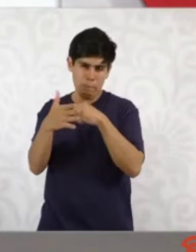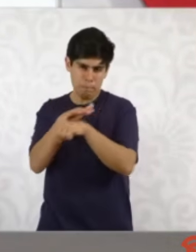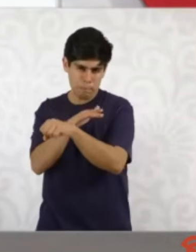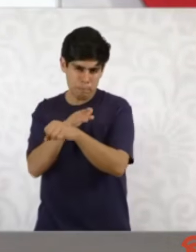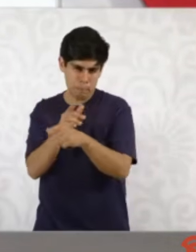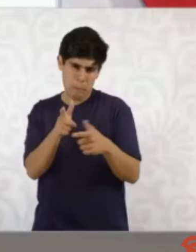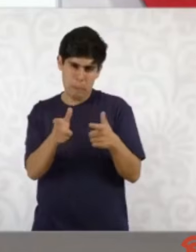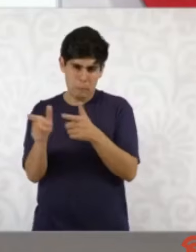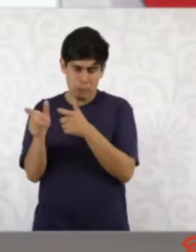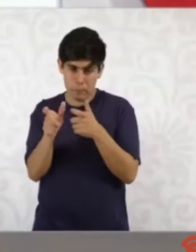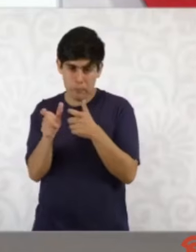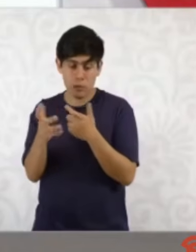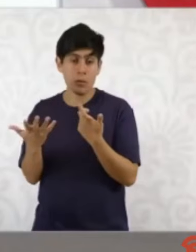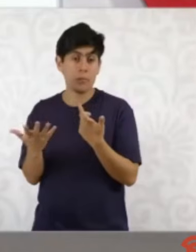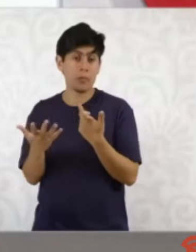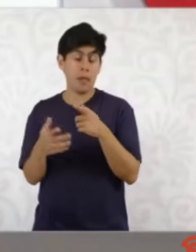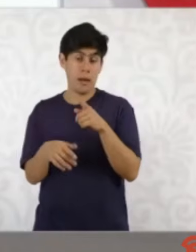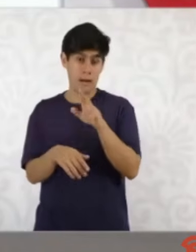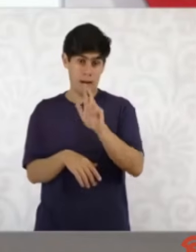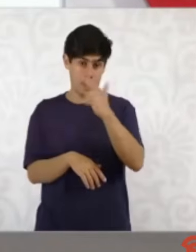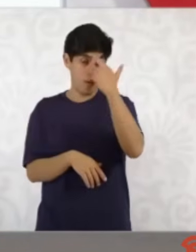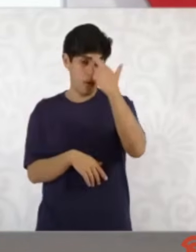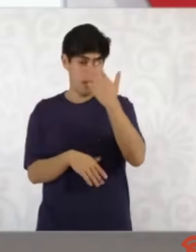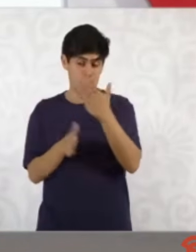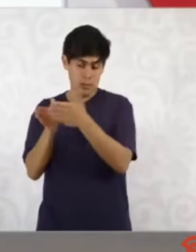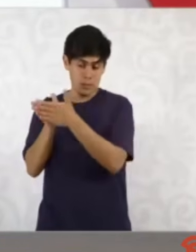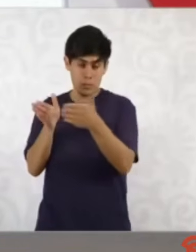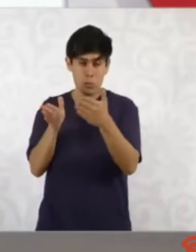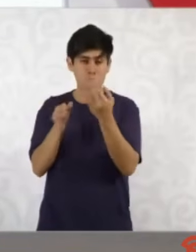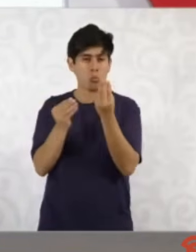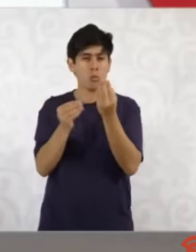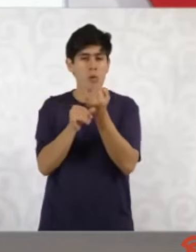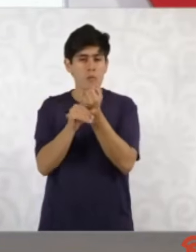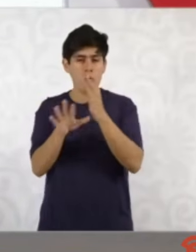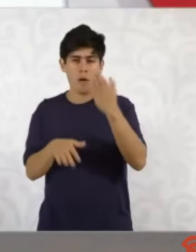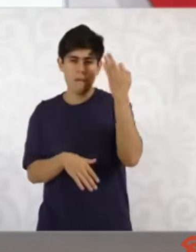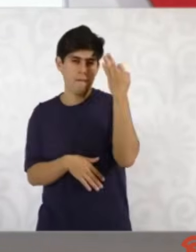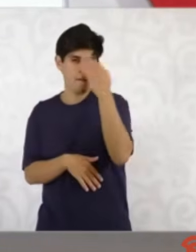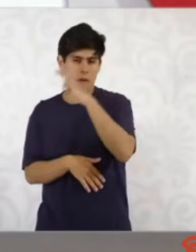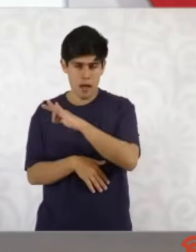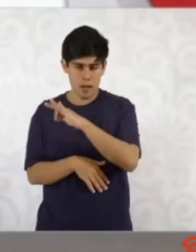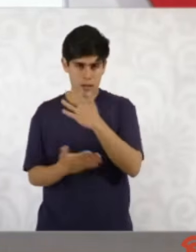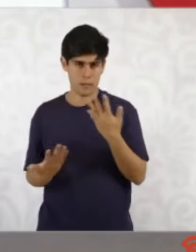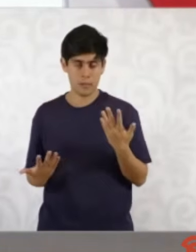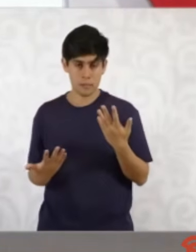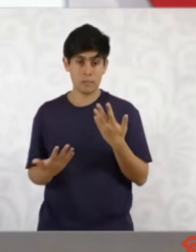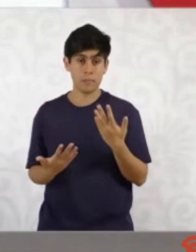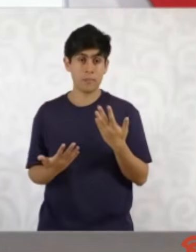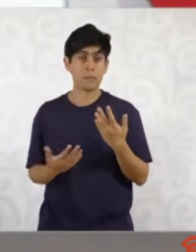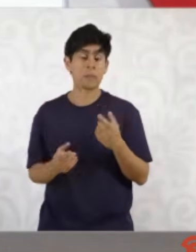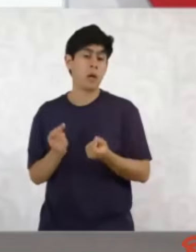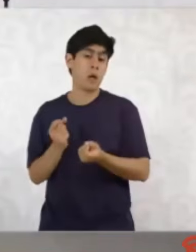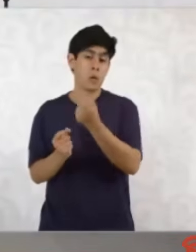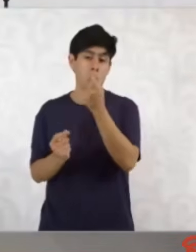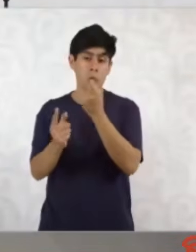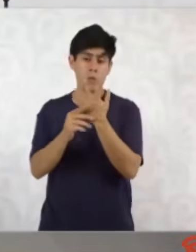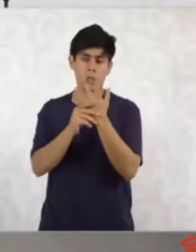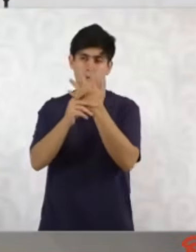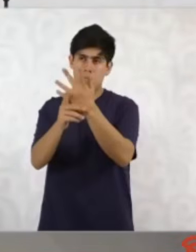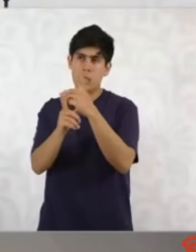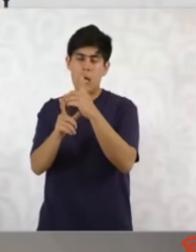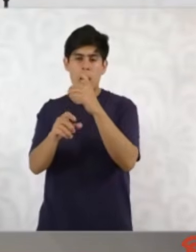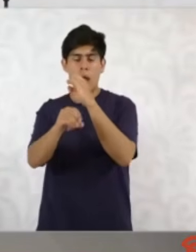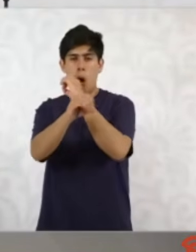que se empezó a difundir por los medios, entre ellos no solamente de un número desbordado de incendios de Oxxo,